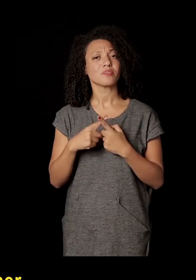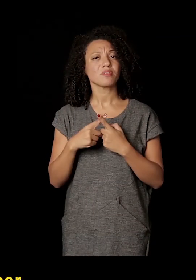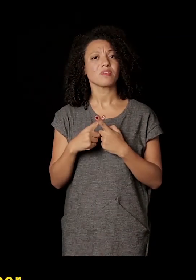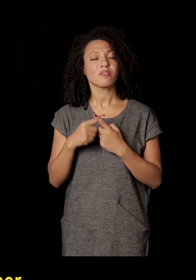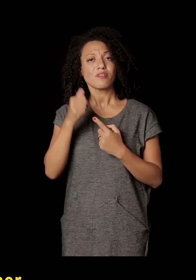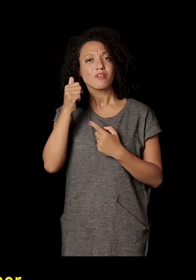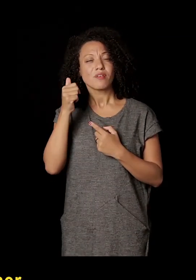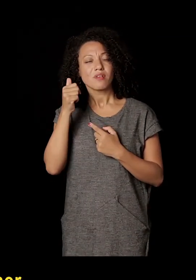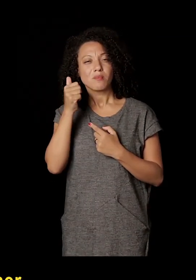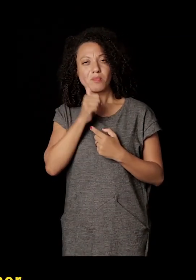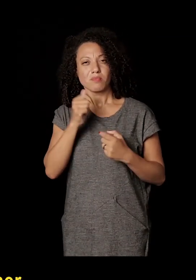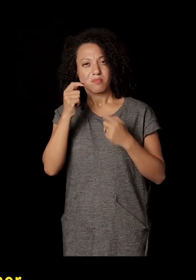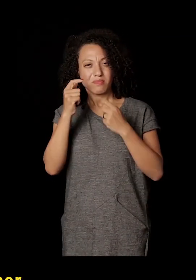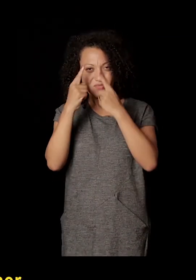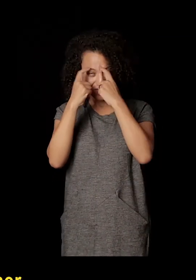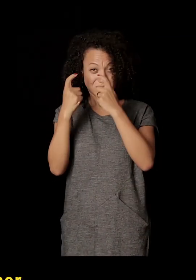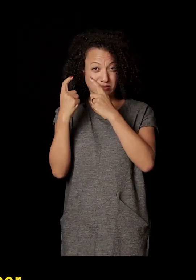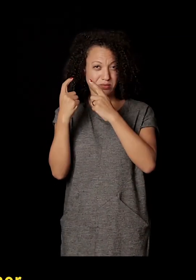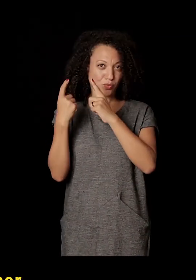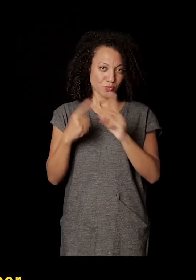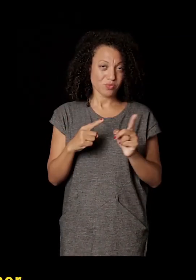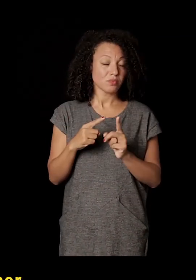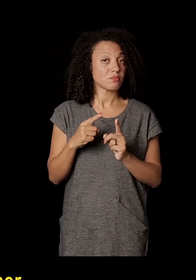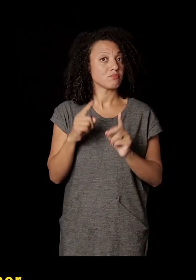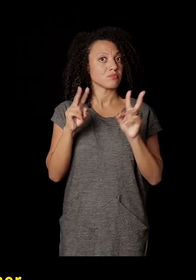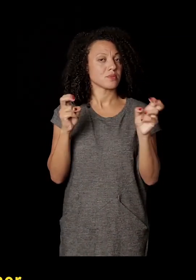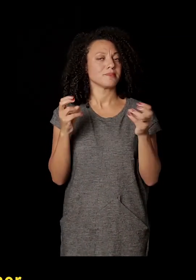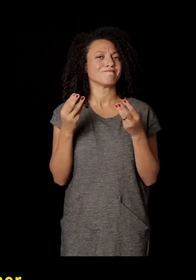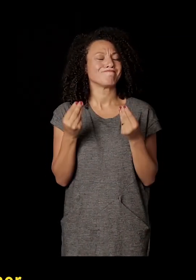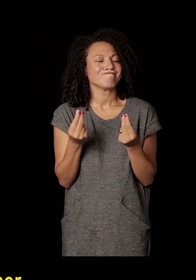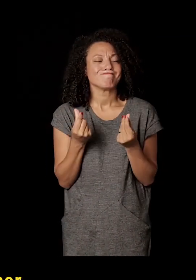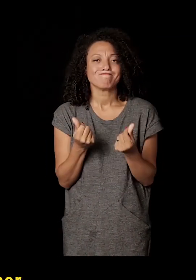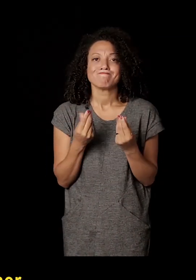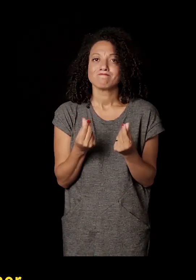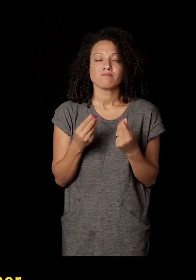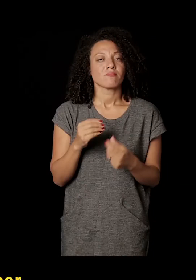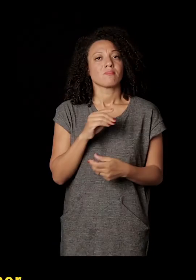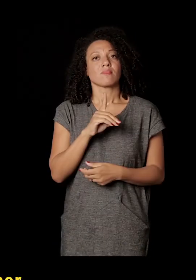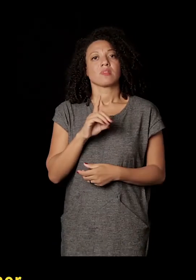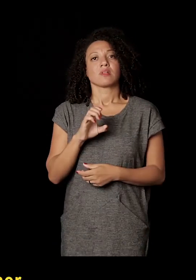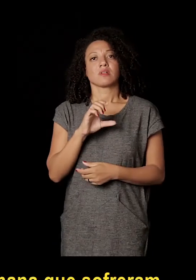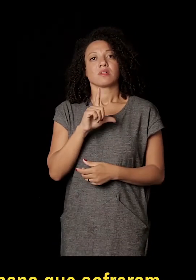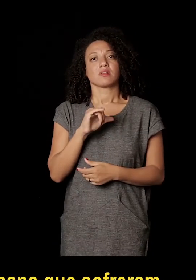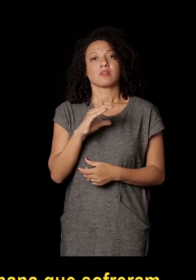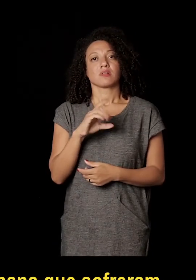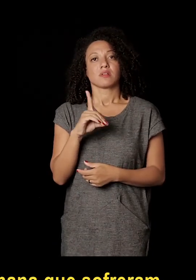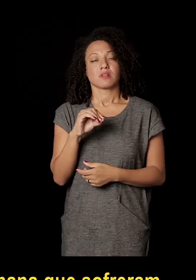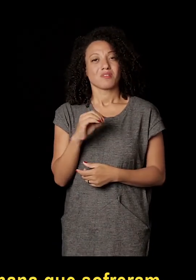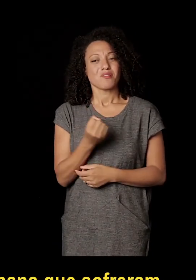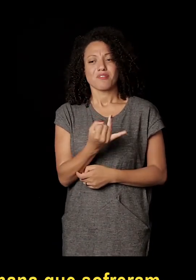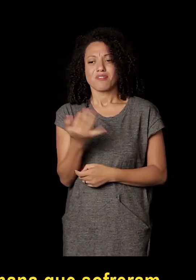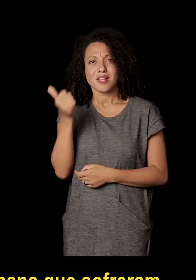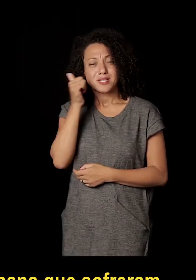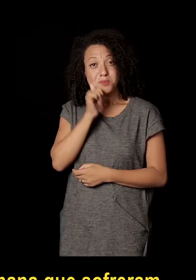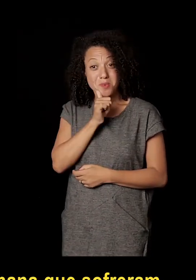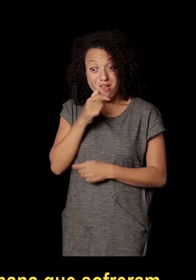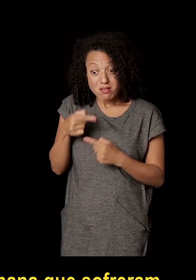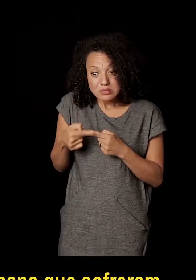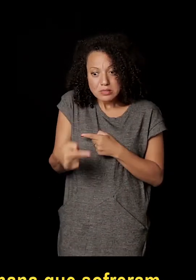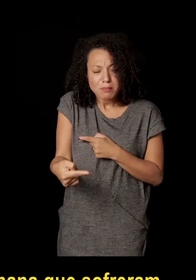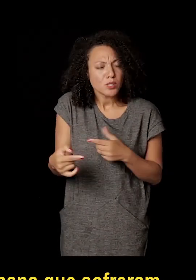rebuscado. El tema de violencia contra la mujer es un tema obviamente delicado. Encontramos muchas